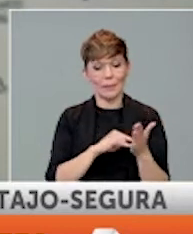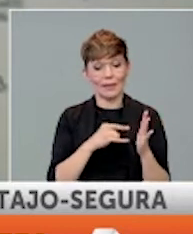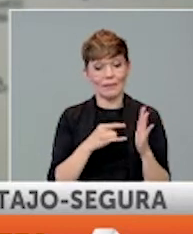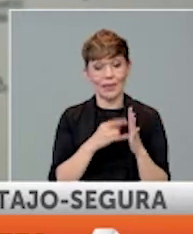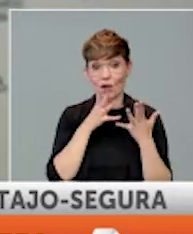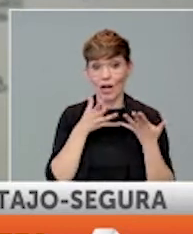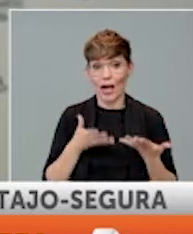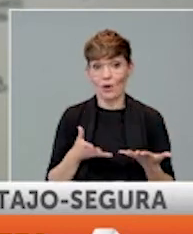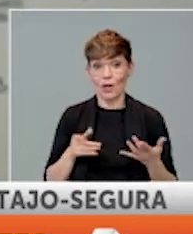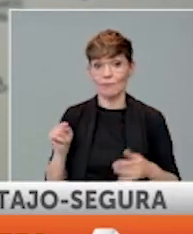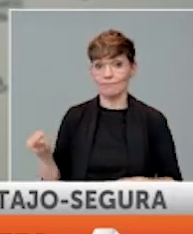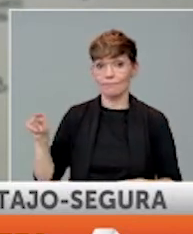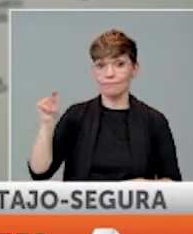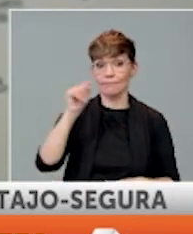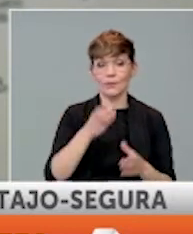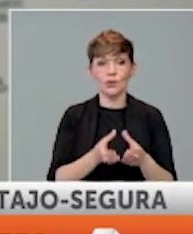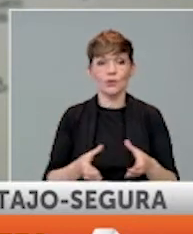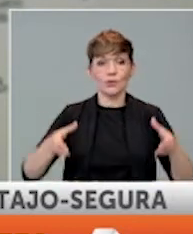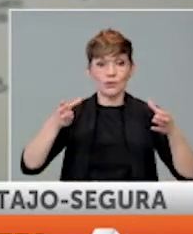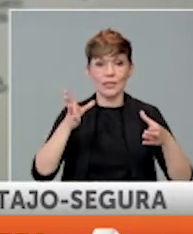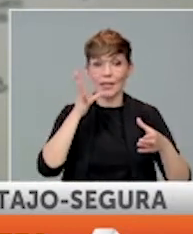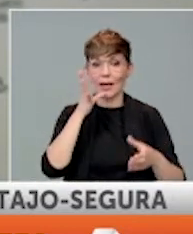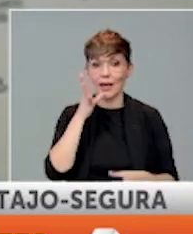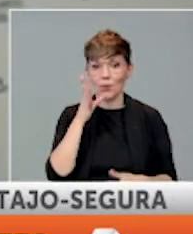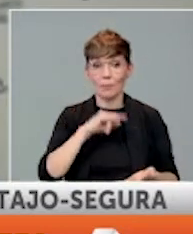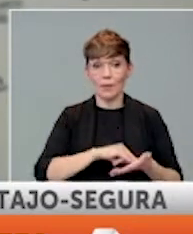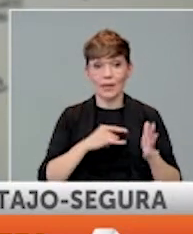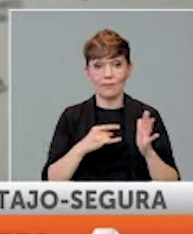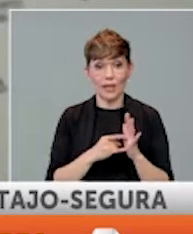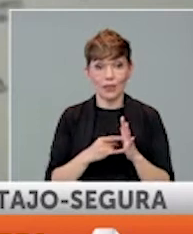mismo en todas las cuencas y una vez que concluya esa planificación,